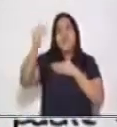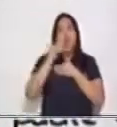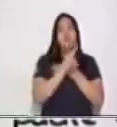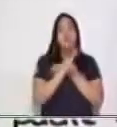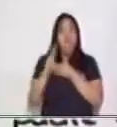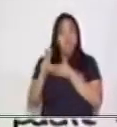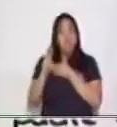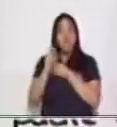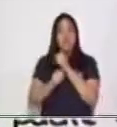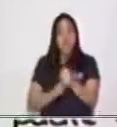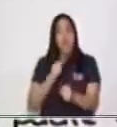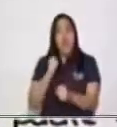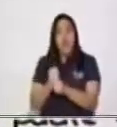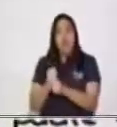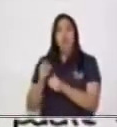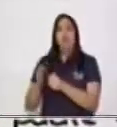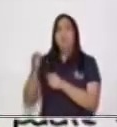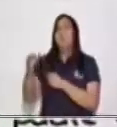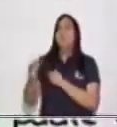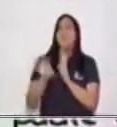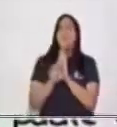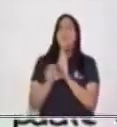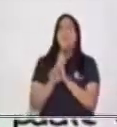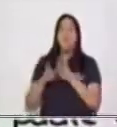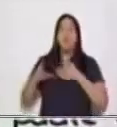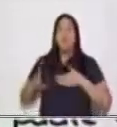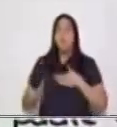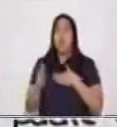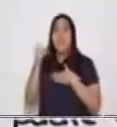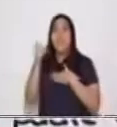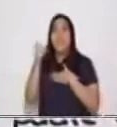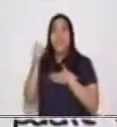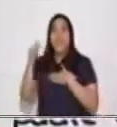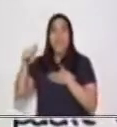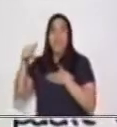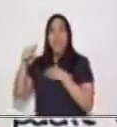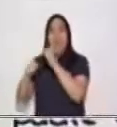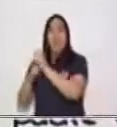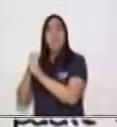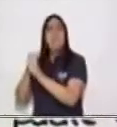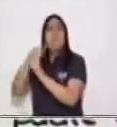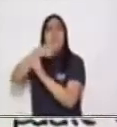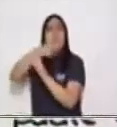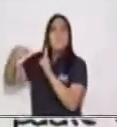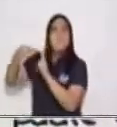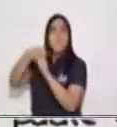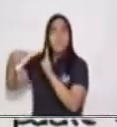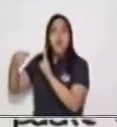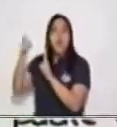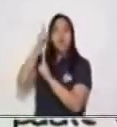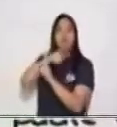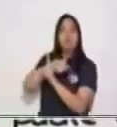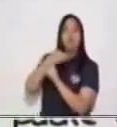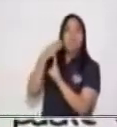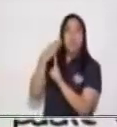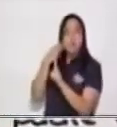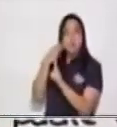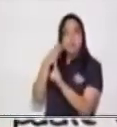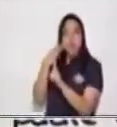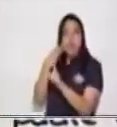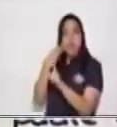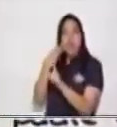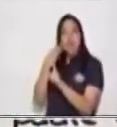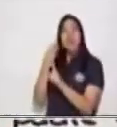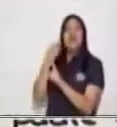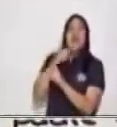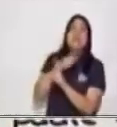un futuro, la edad de la hija será la mitad de la madre. Esa es una condición. Y otra es, si el padre